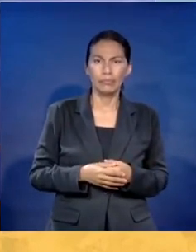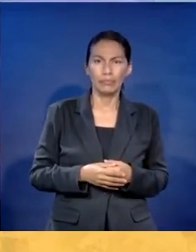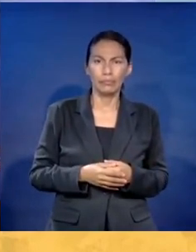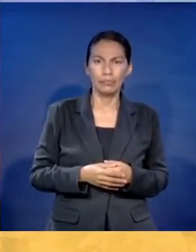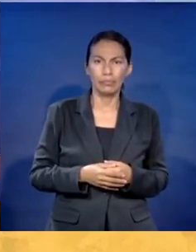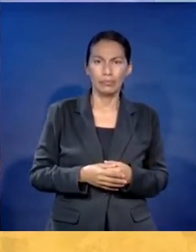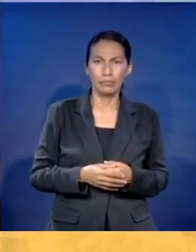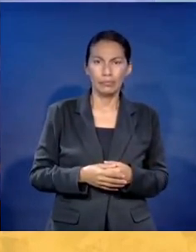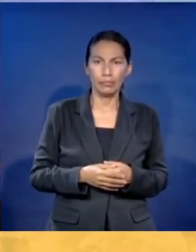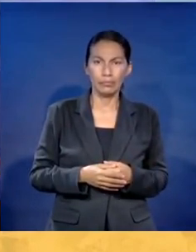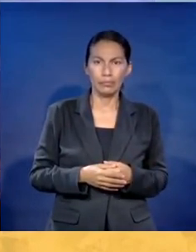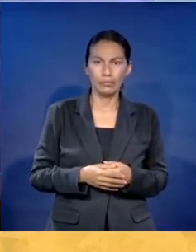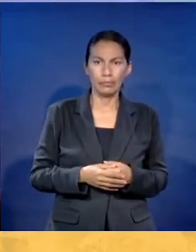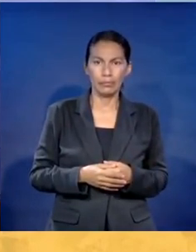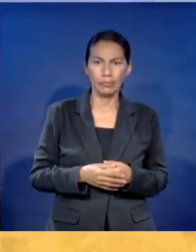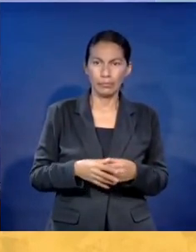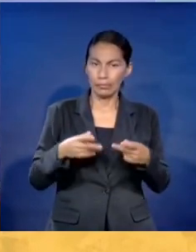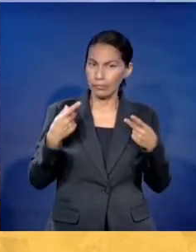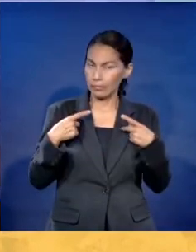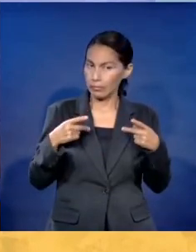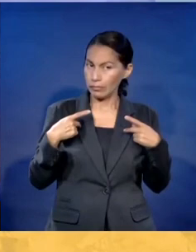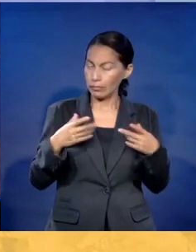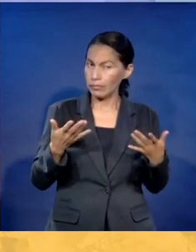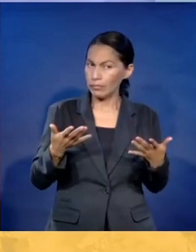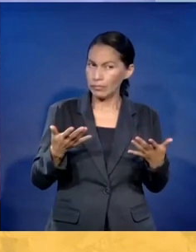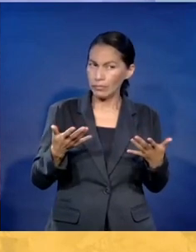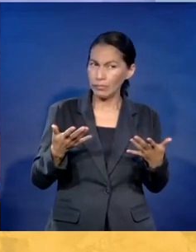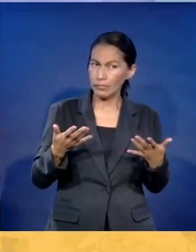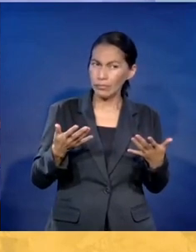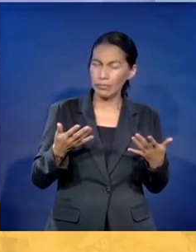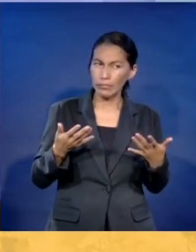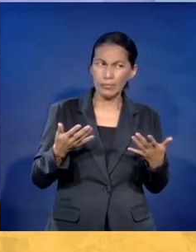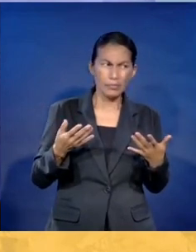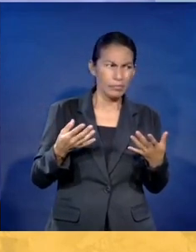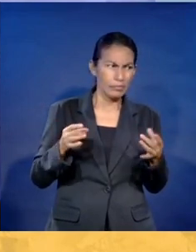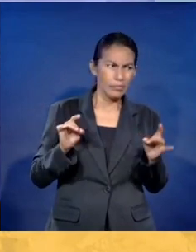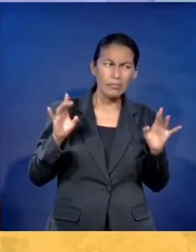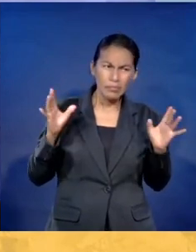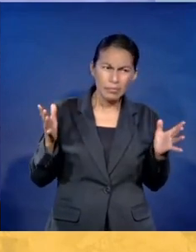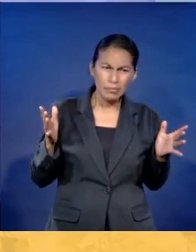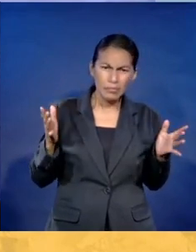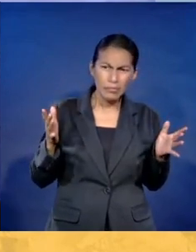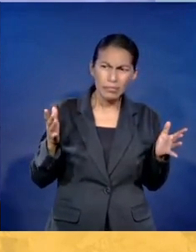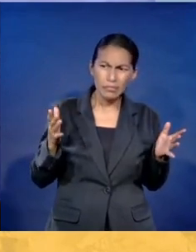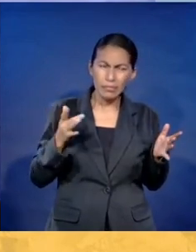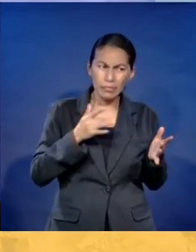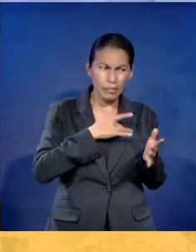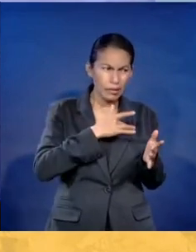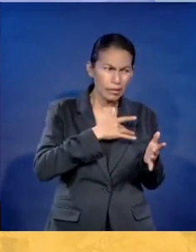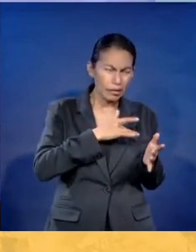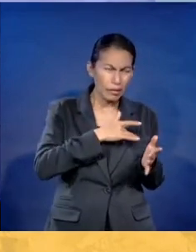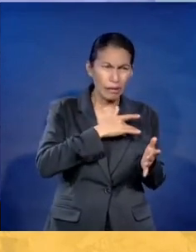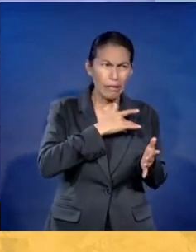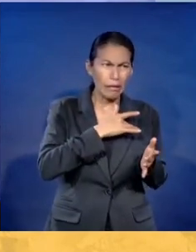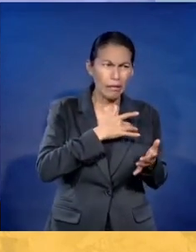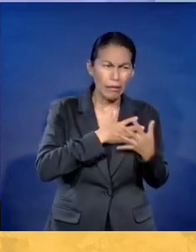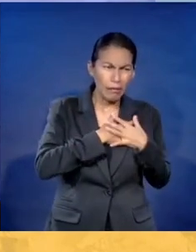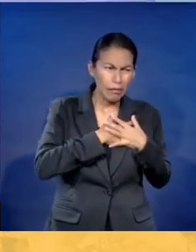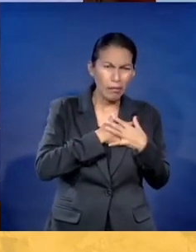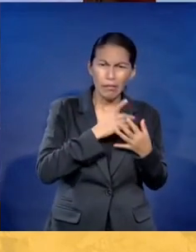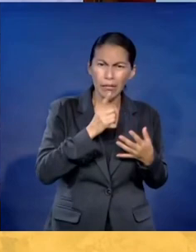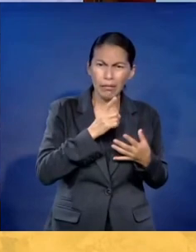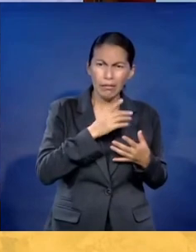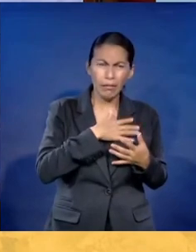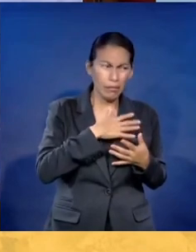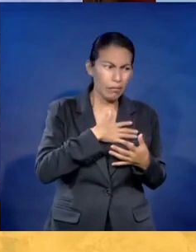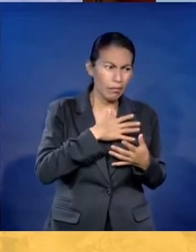y las personas tienden a pensar qué pasa es que ya lo veo ya no brinca mi corazón es